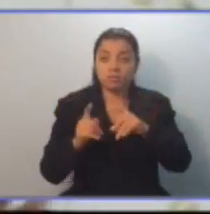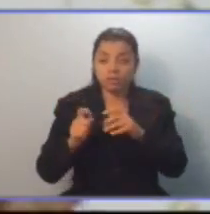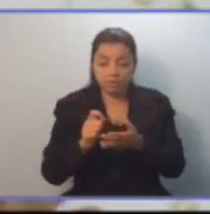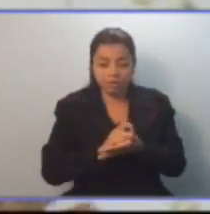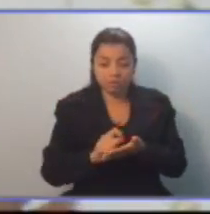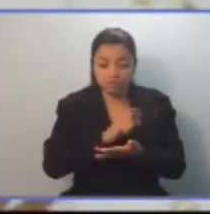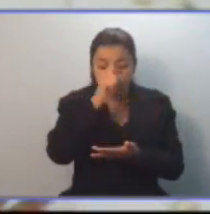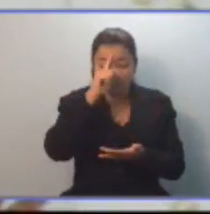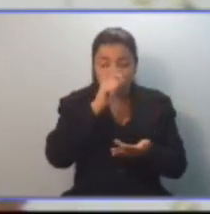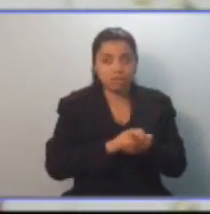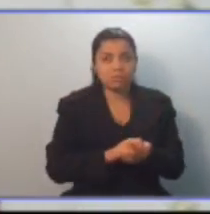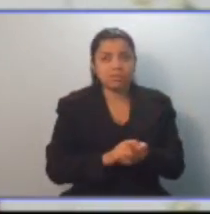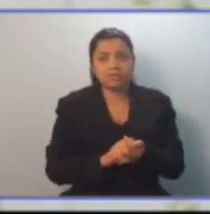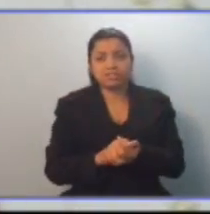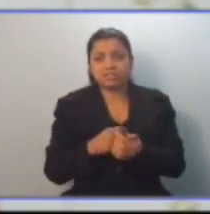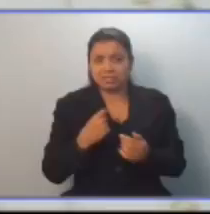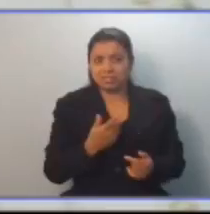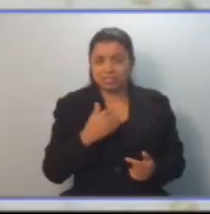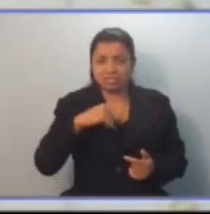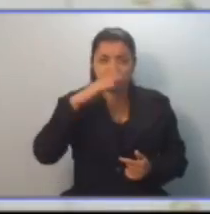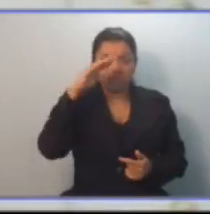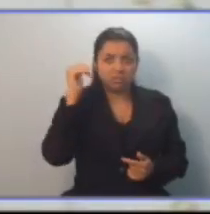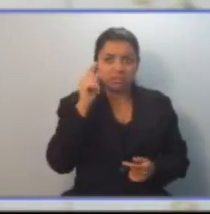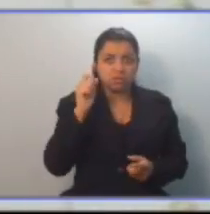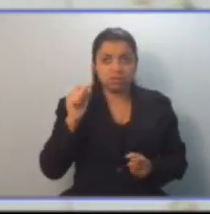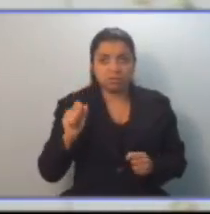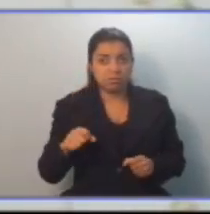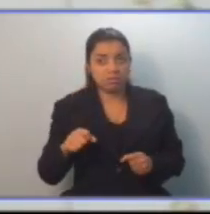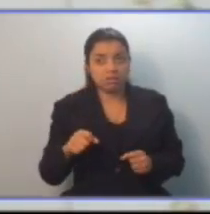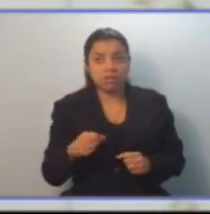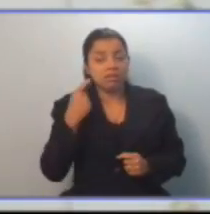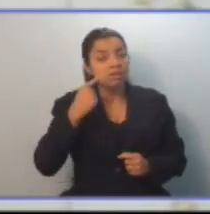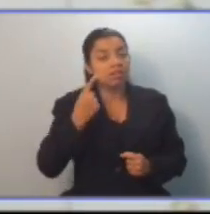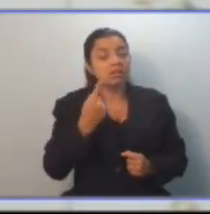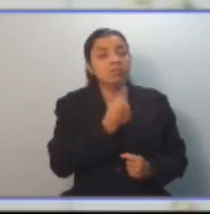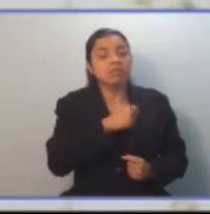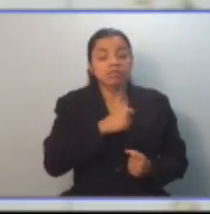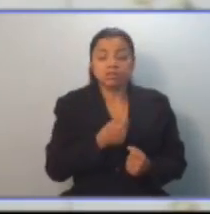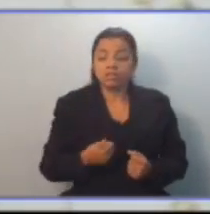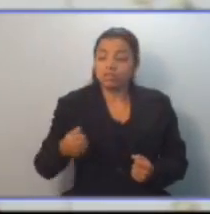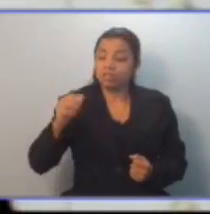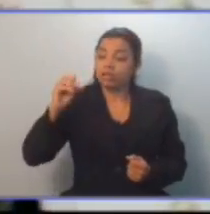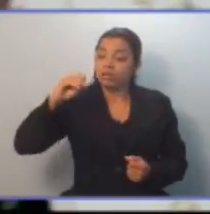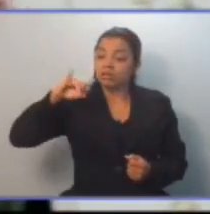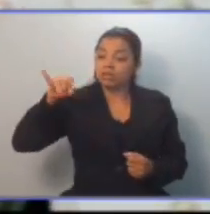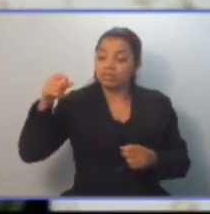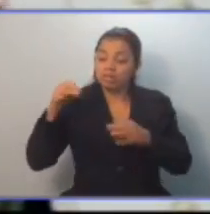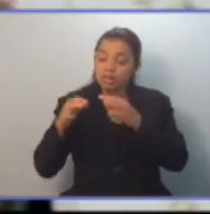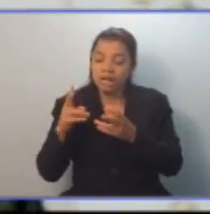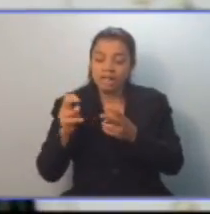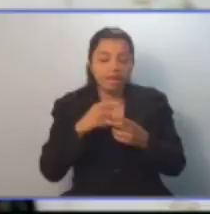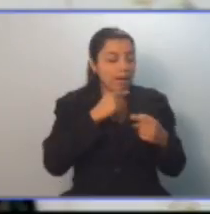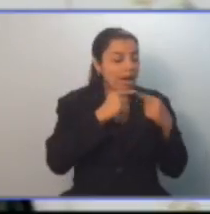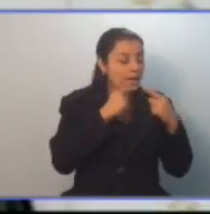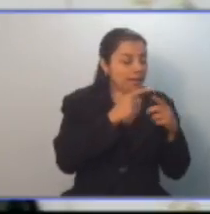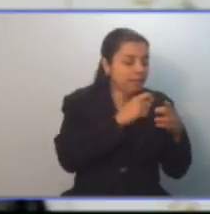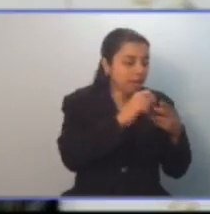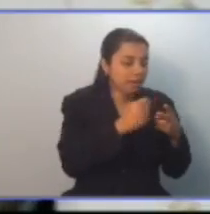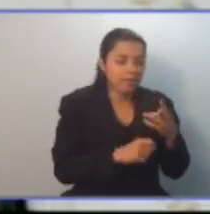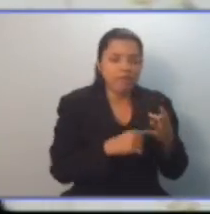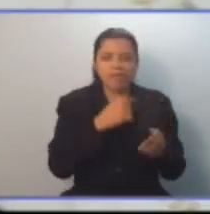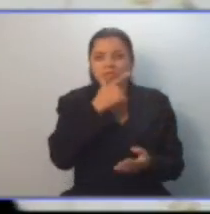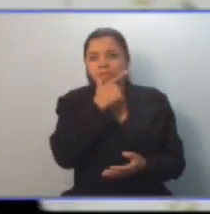notariado, yo creo que en nuestro país no se puede dar ese lujo, ¿verdad?, de que un magistrado de una alta corte esté viendo esos aspectos administrativos.